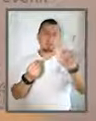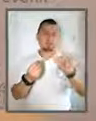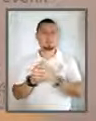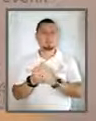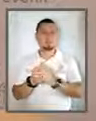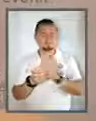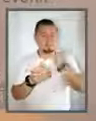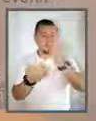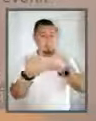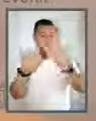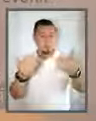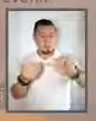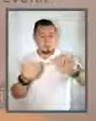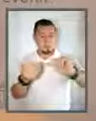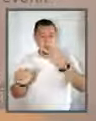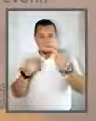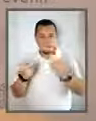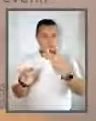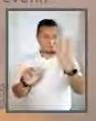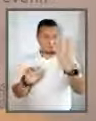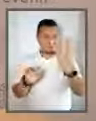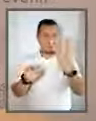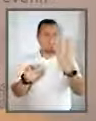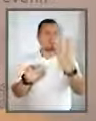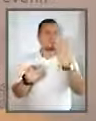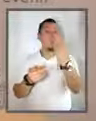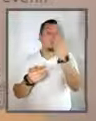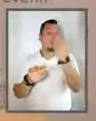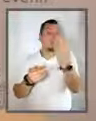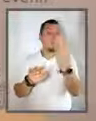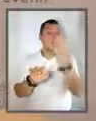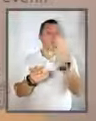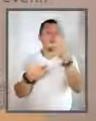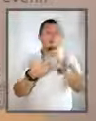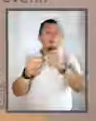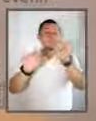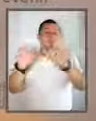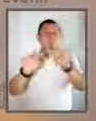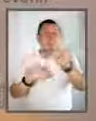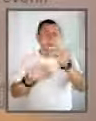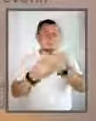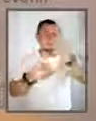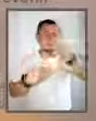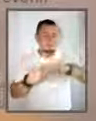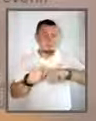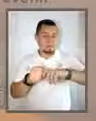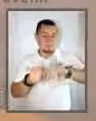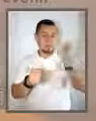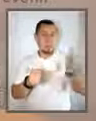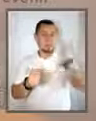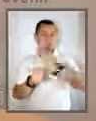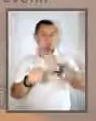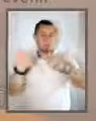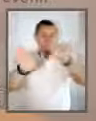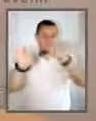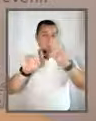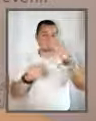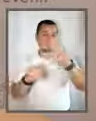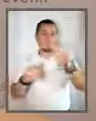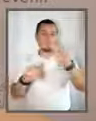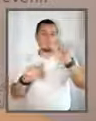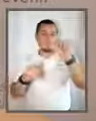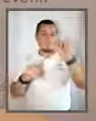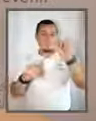Actualmente en Jalisco solo hay 3 laboratorios avalados por el INDRE: el Laboratorio Estatal de Salud Pública, el Laboratorio del